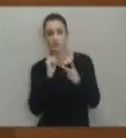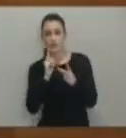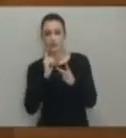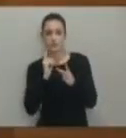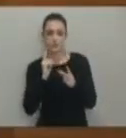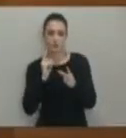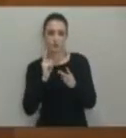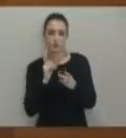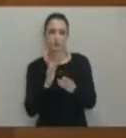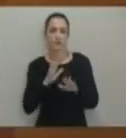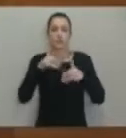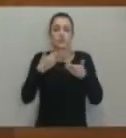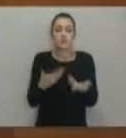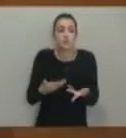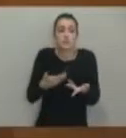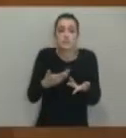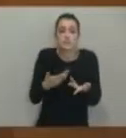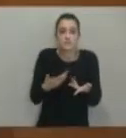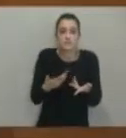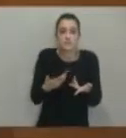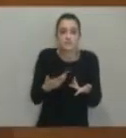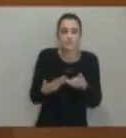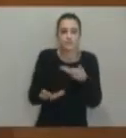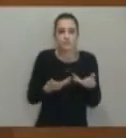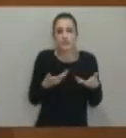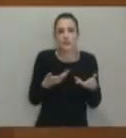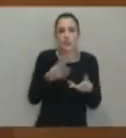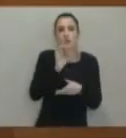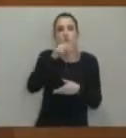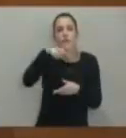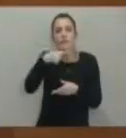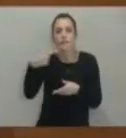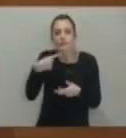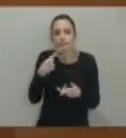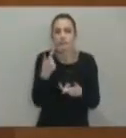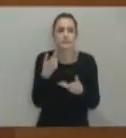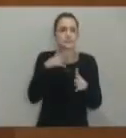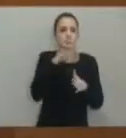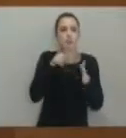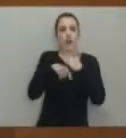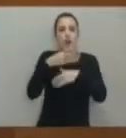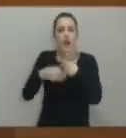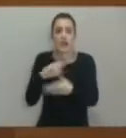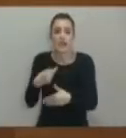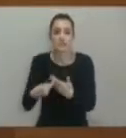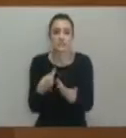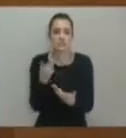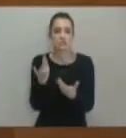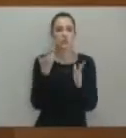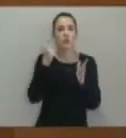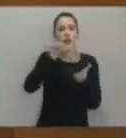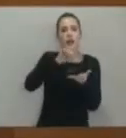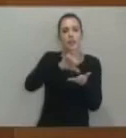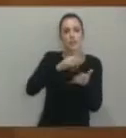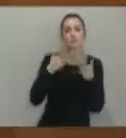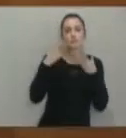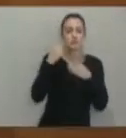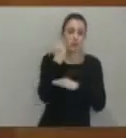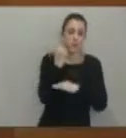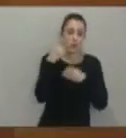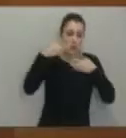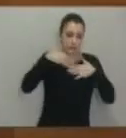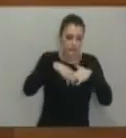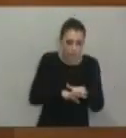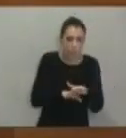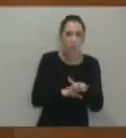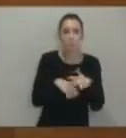transporte. Así pues, claro que las entidades que gestionan centros de apoyo a la integración venían prestando un servicio de transporte a sus